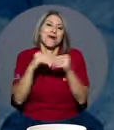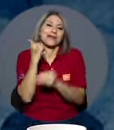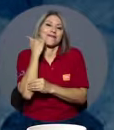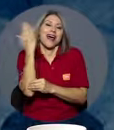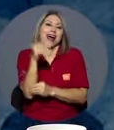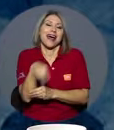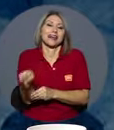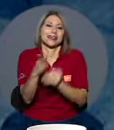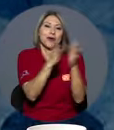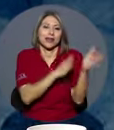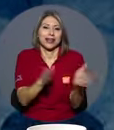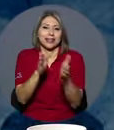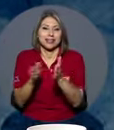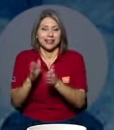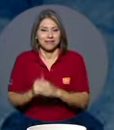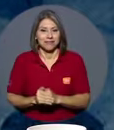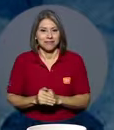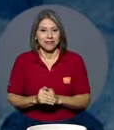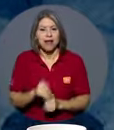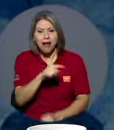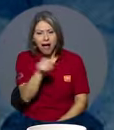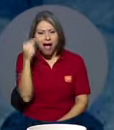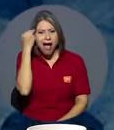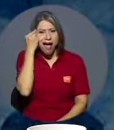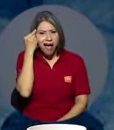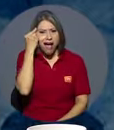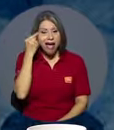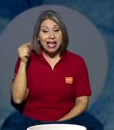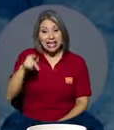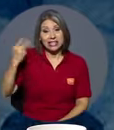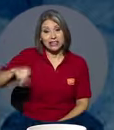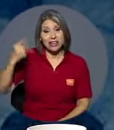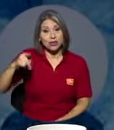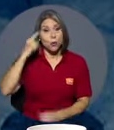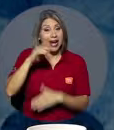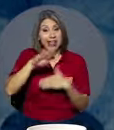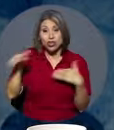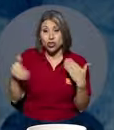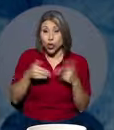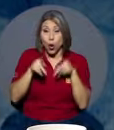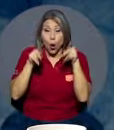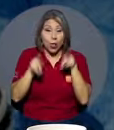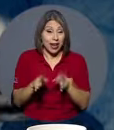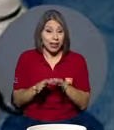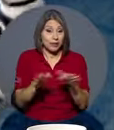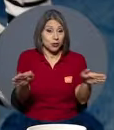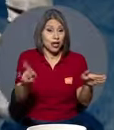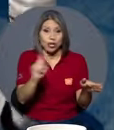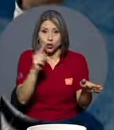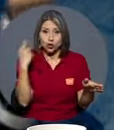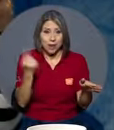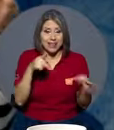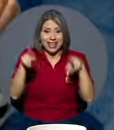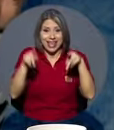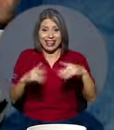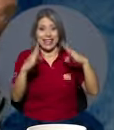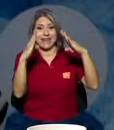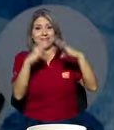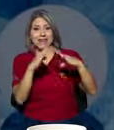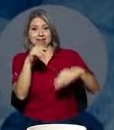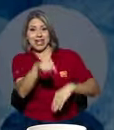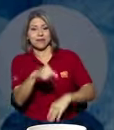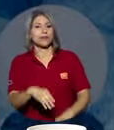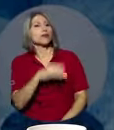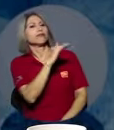más fácil que se organice. En el sentido de tomar conciencia que es un riesgo para todas y todos y no solo para la gente que vive ahí.